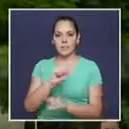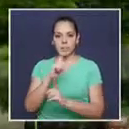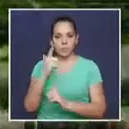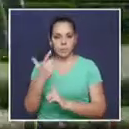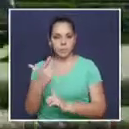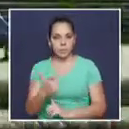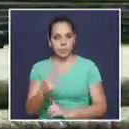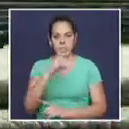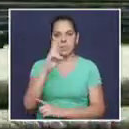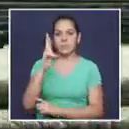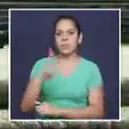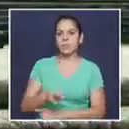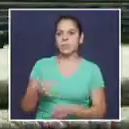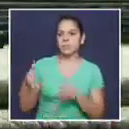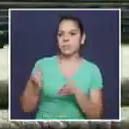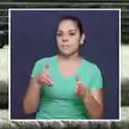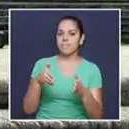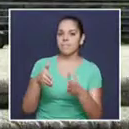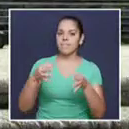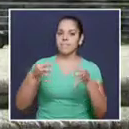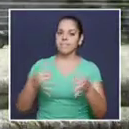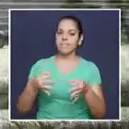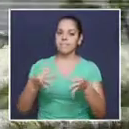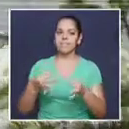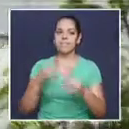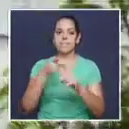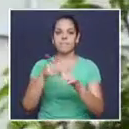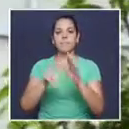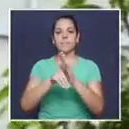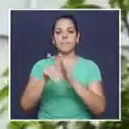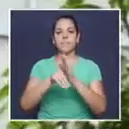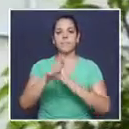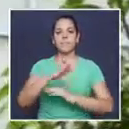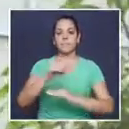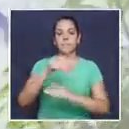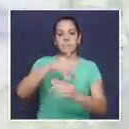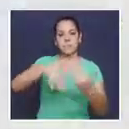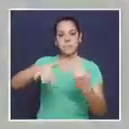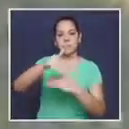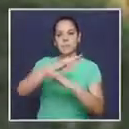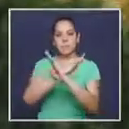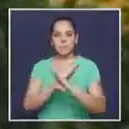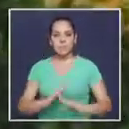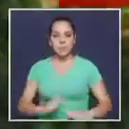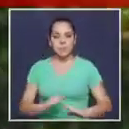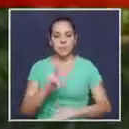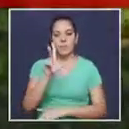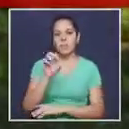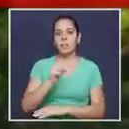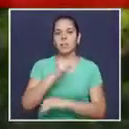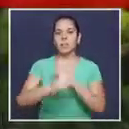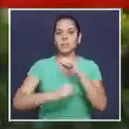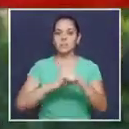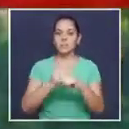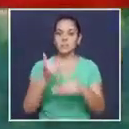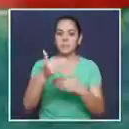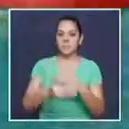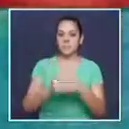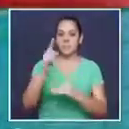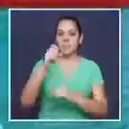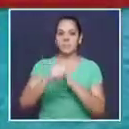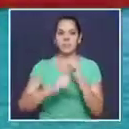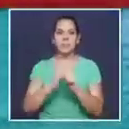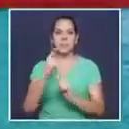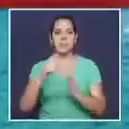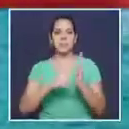reafirmaba su ruta democrática hacia el desarrollo y la convivencia pacífica. Tres décadas después, en los